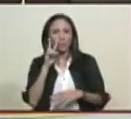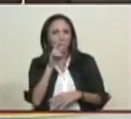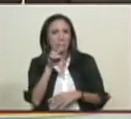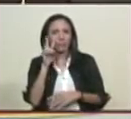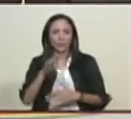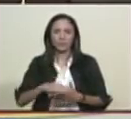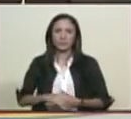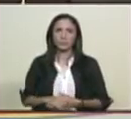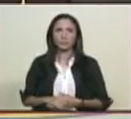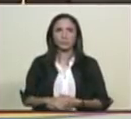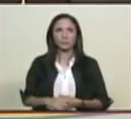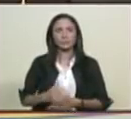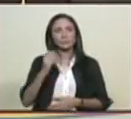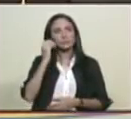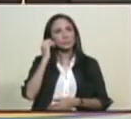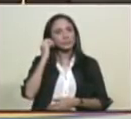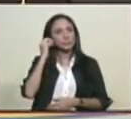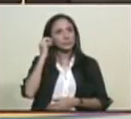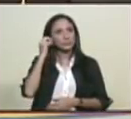hasta